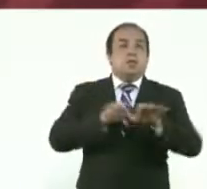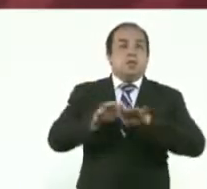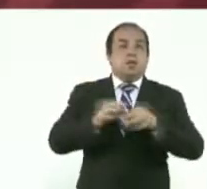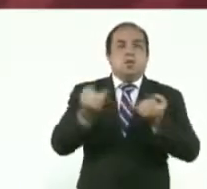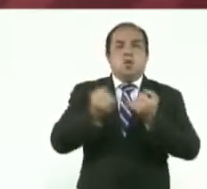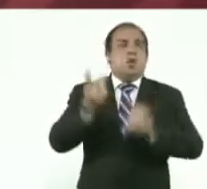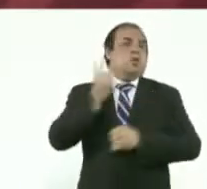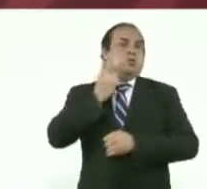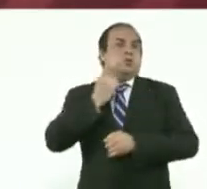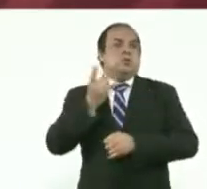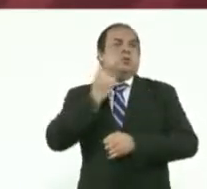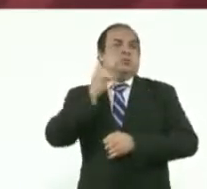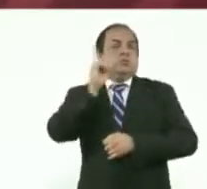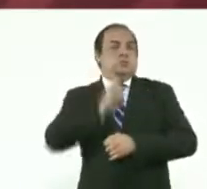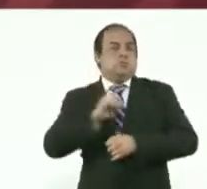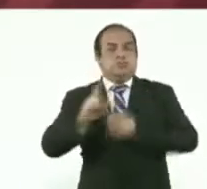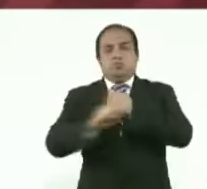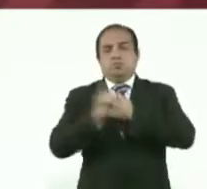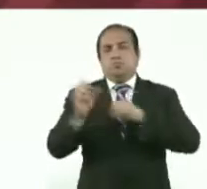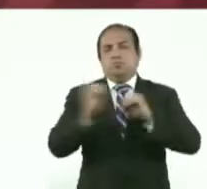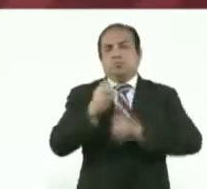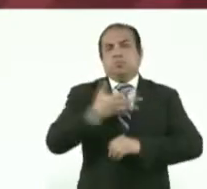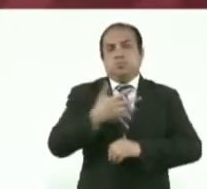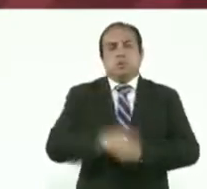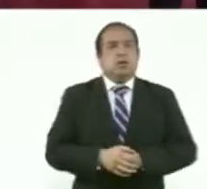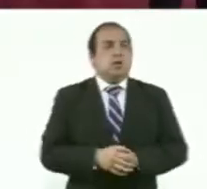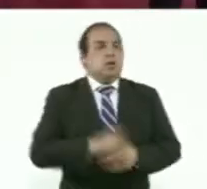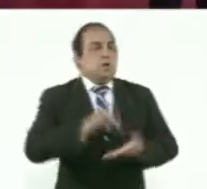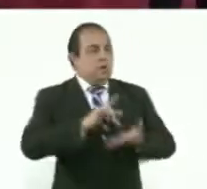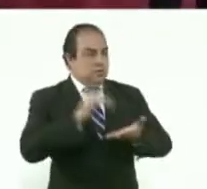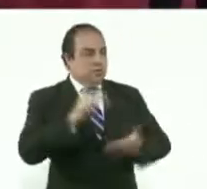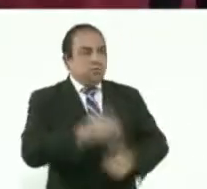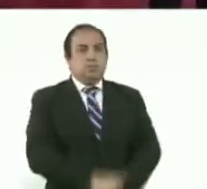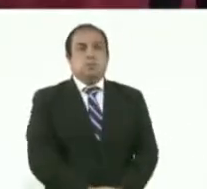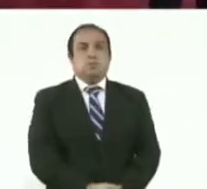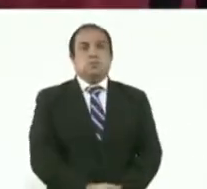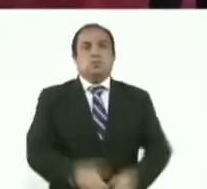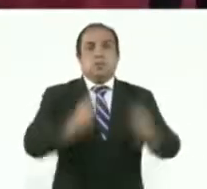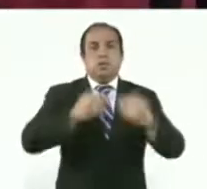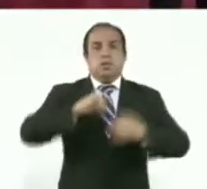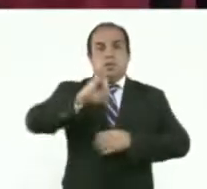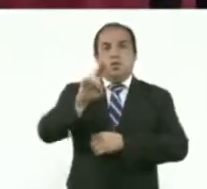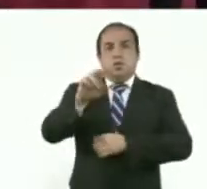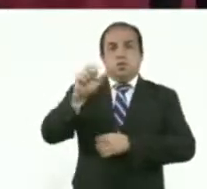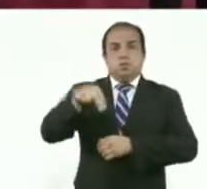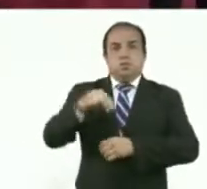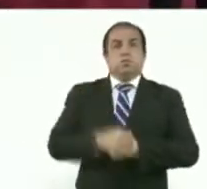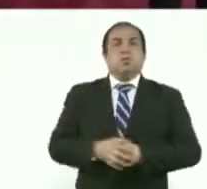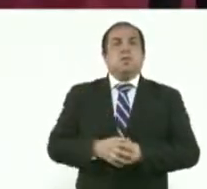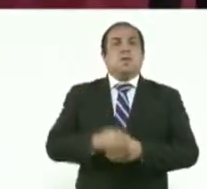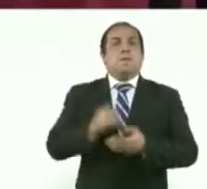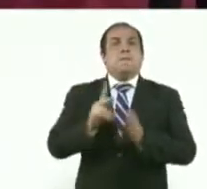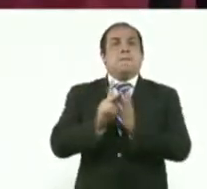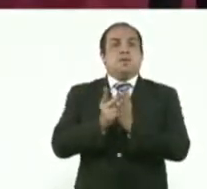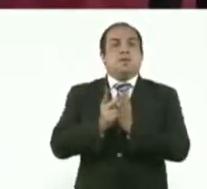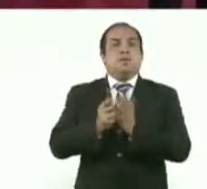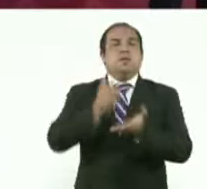entonces no tiene ningún problema. Ok, doctora, gracias. Gracias. La pregunta es de Juan Raimundo Hernández, del diario